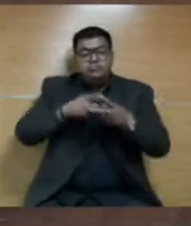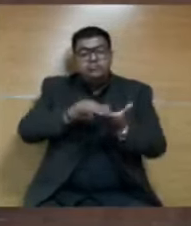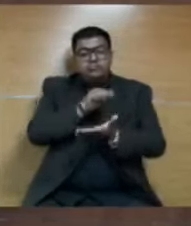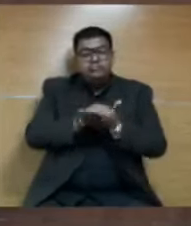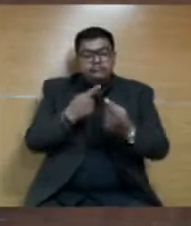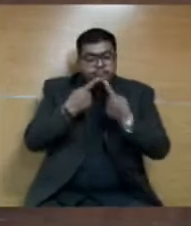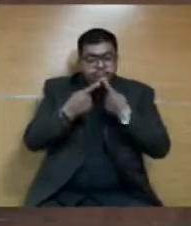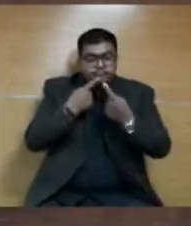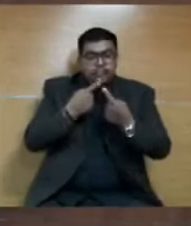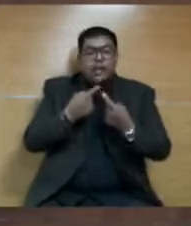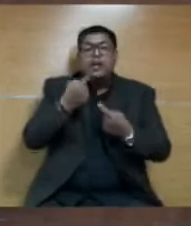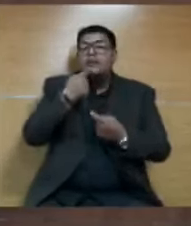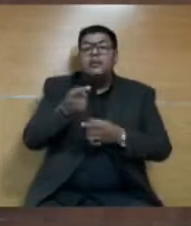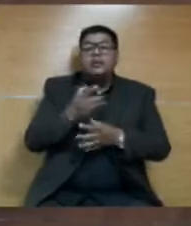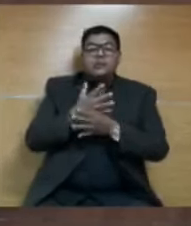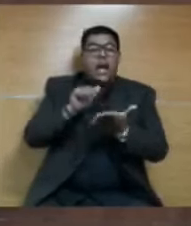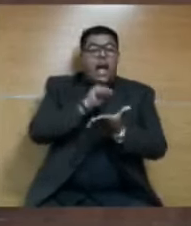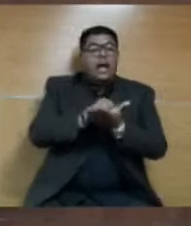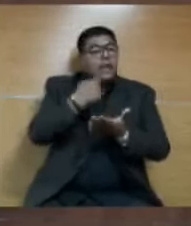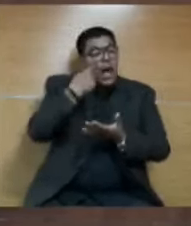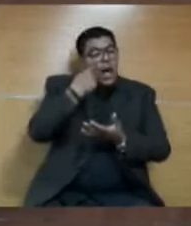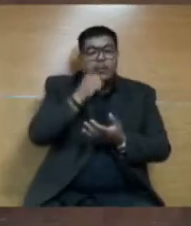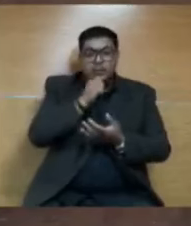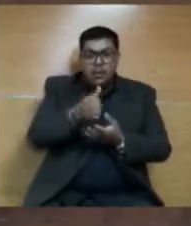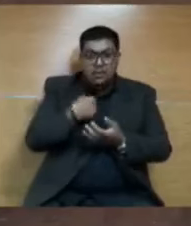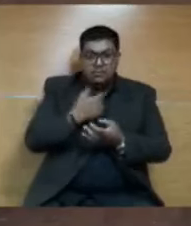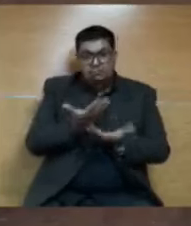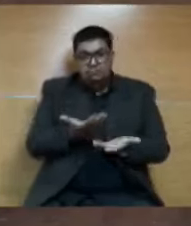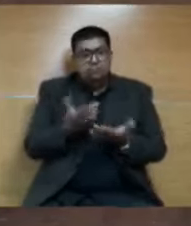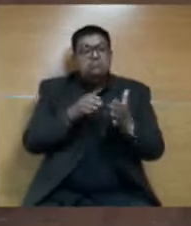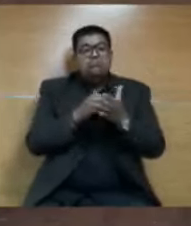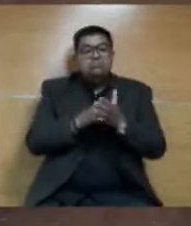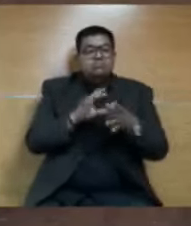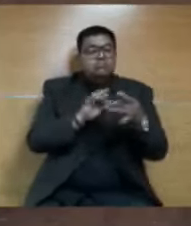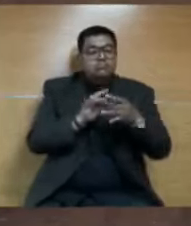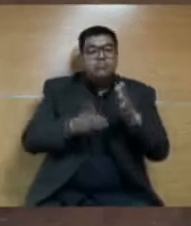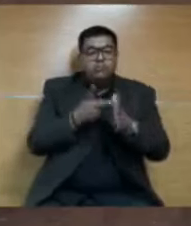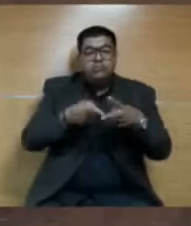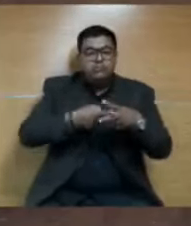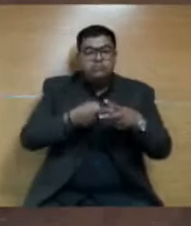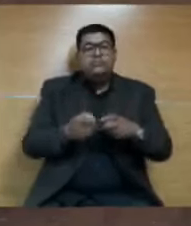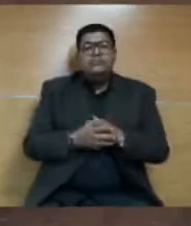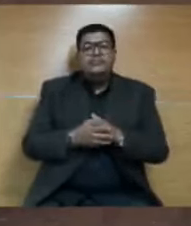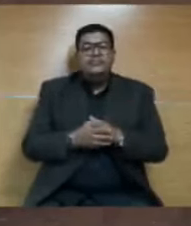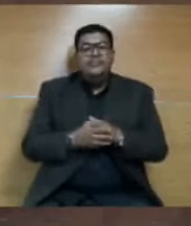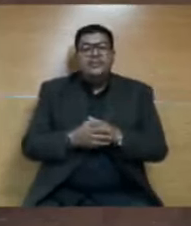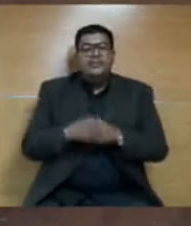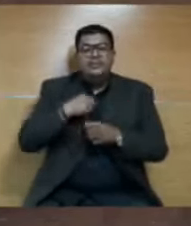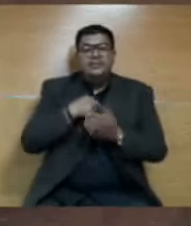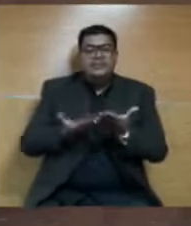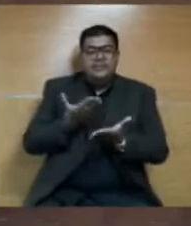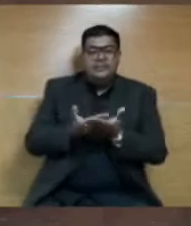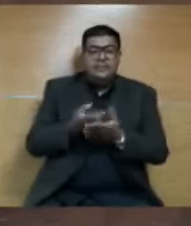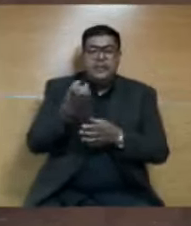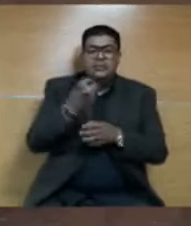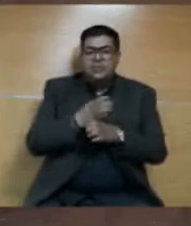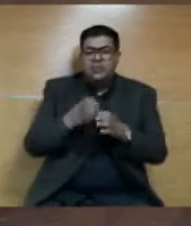no se pusieron a la vista las actas ni se permitió ver los paquetes que se someterían a recuento. Se propone otorgar dicho